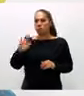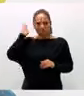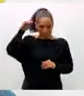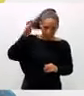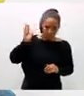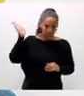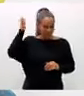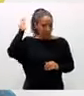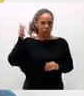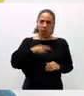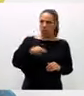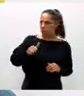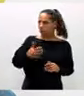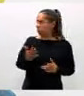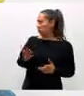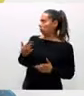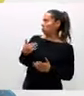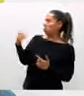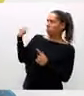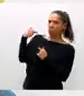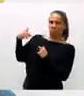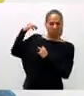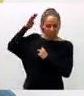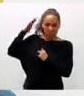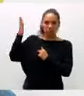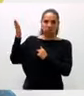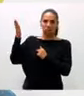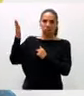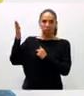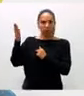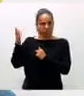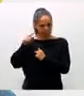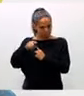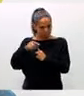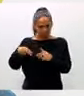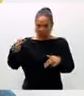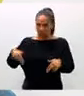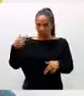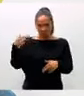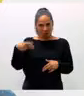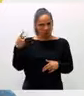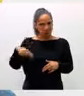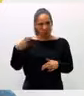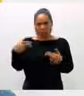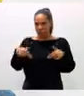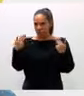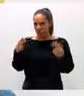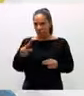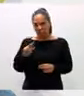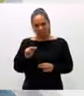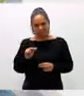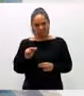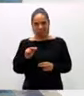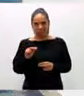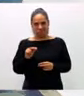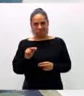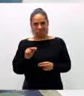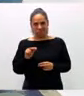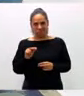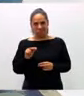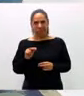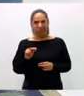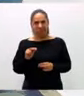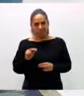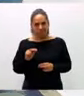es un acto violento que puede crear esta condición de conflictividad y que como bola de nieve el